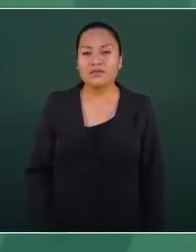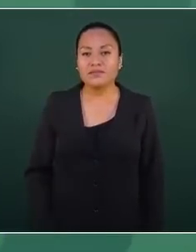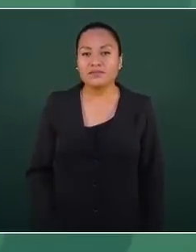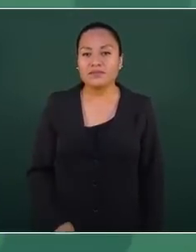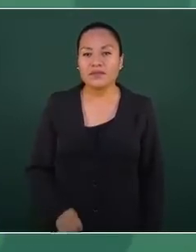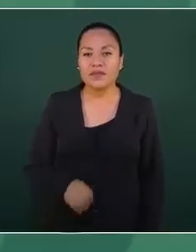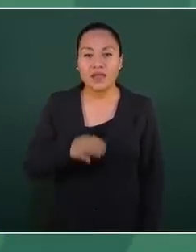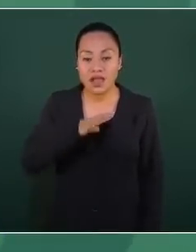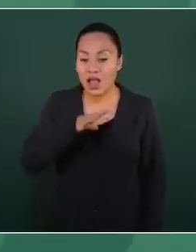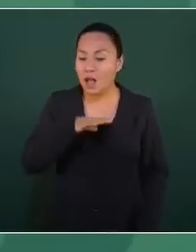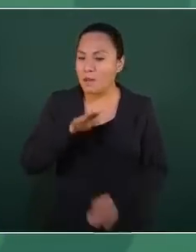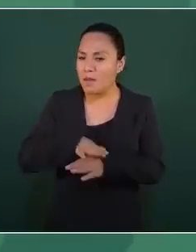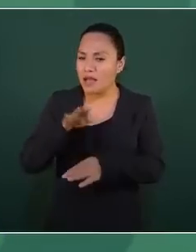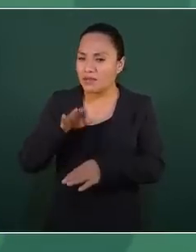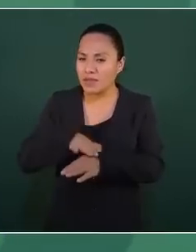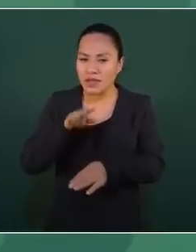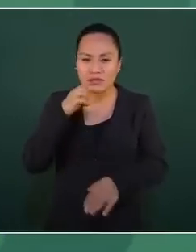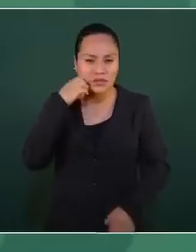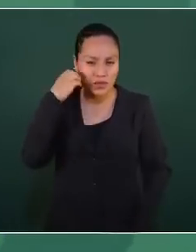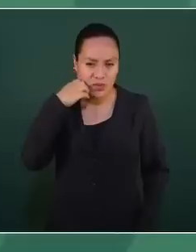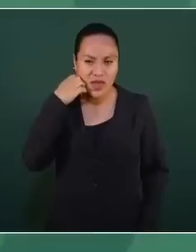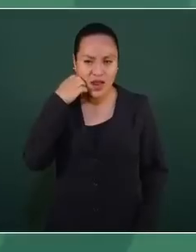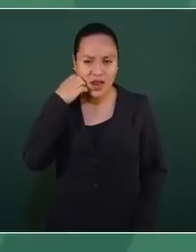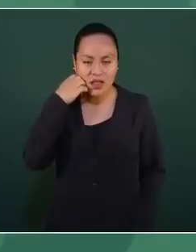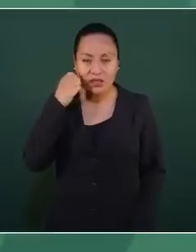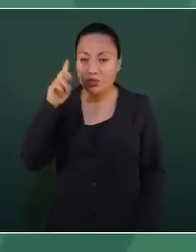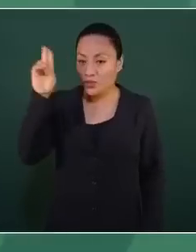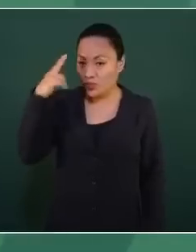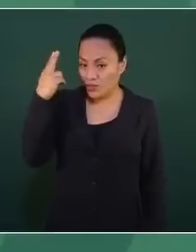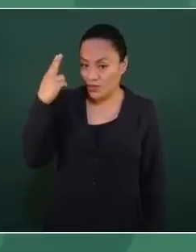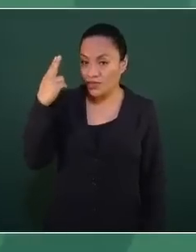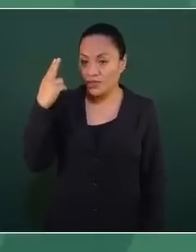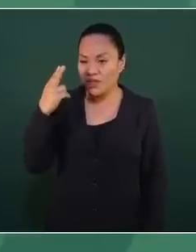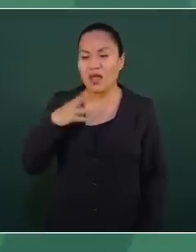donde hay más escuelas, universidades